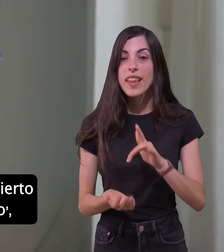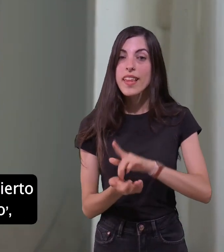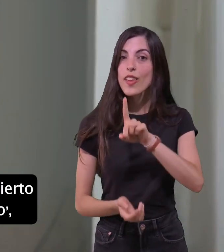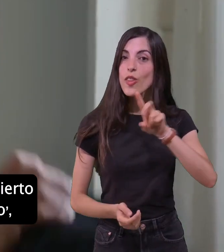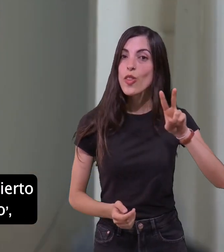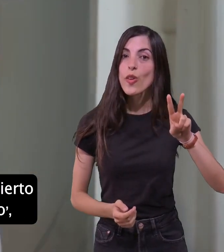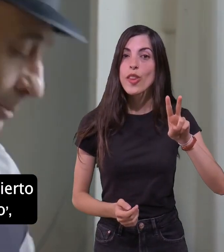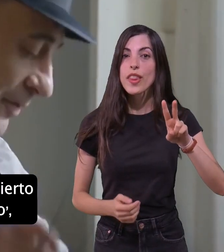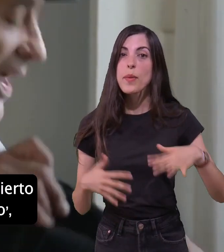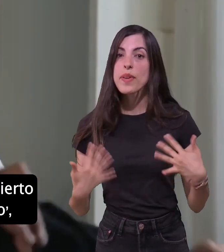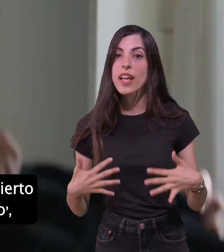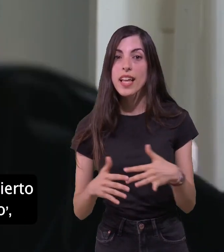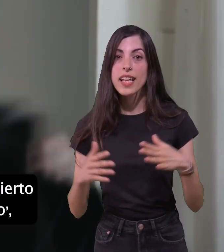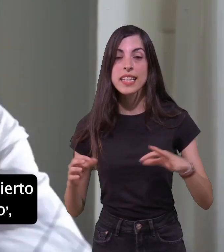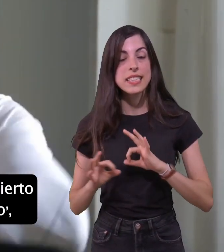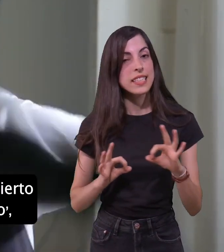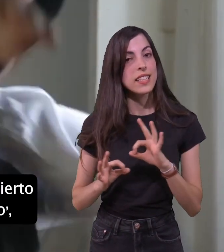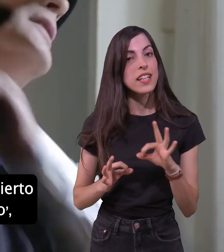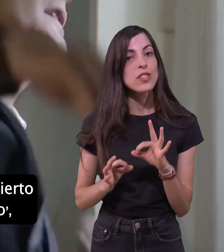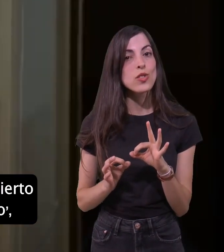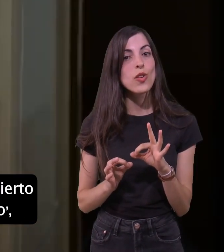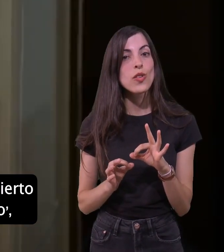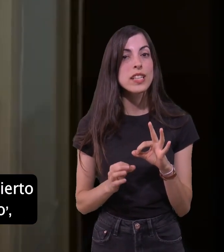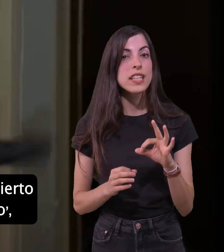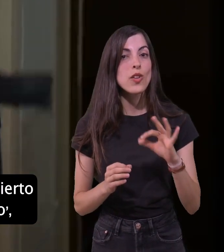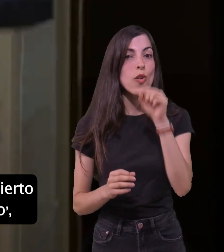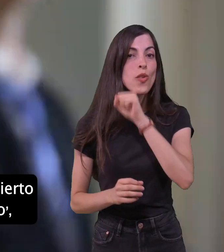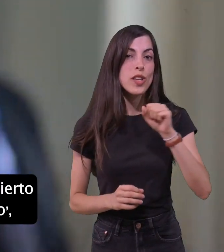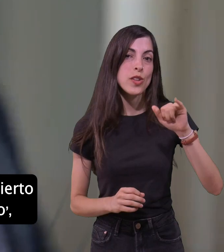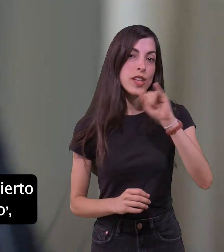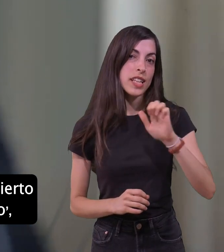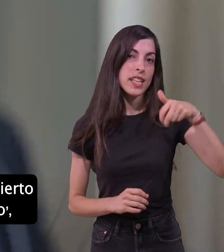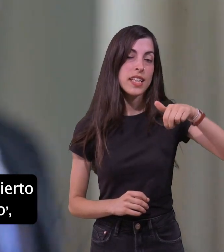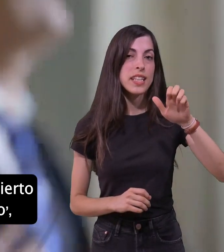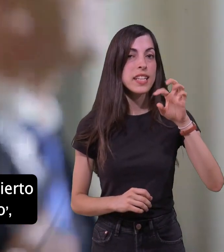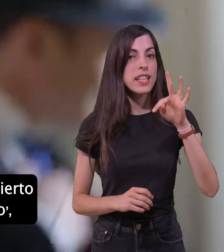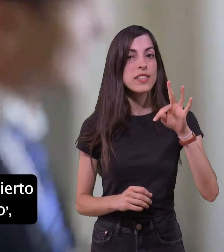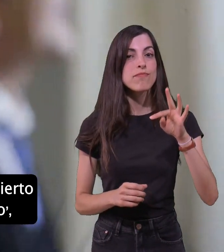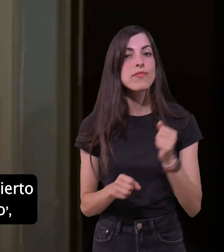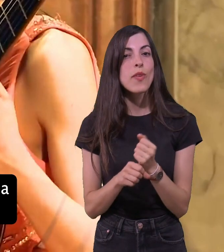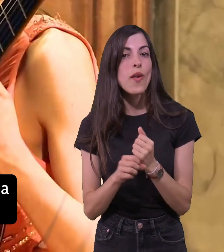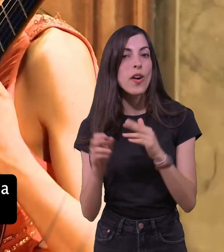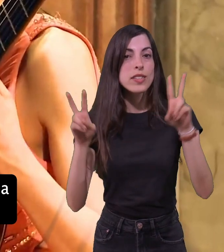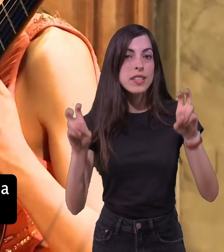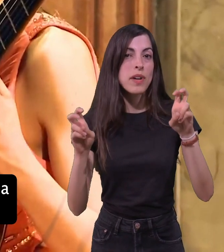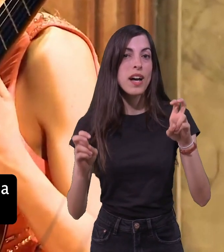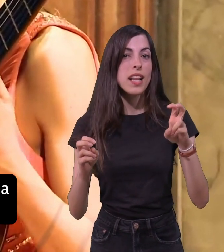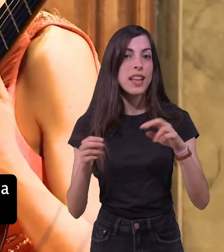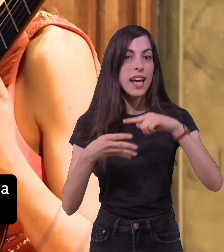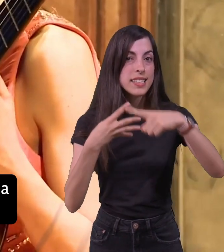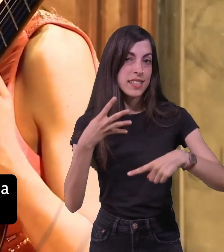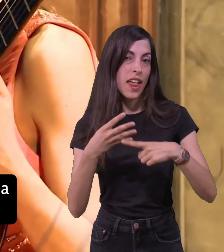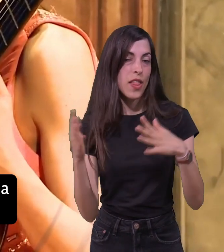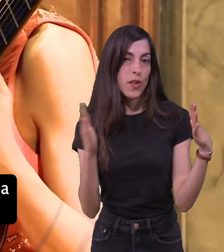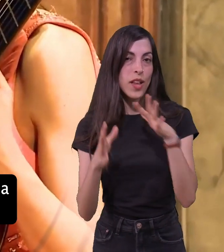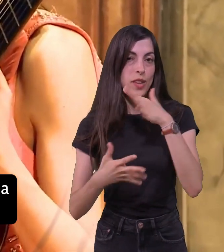Para el día 12, miércoles, el Gran Teatro acoge el concierto de Zenet con su trabajo La Estación del Momento, mientras que en el Góngora